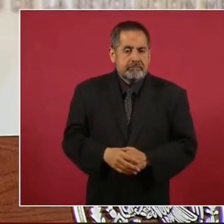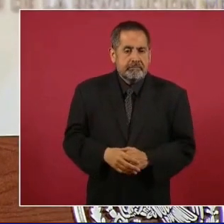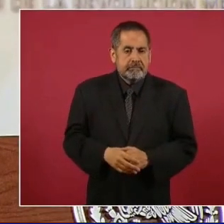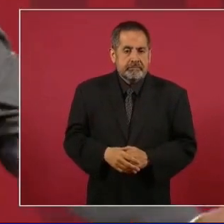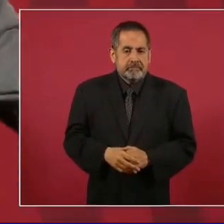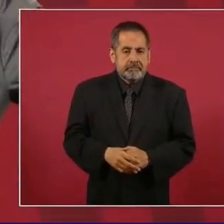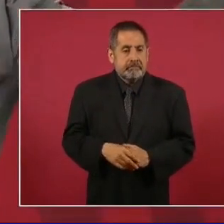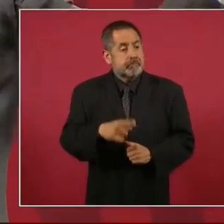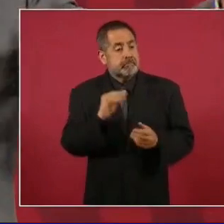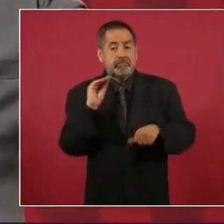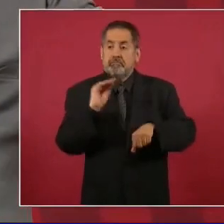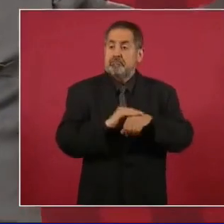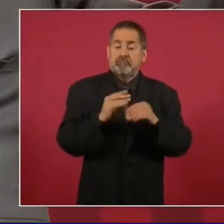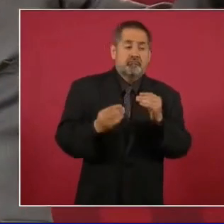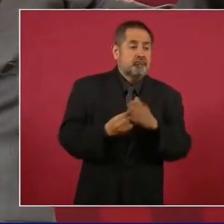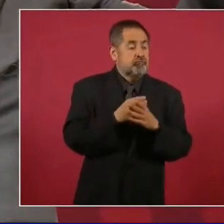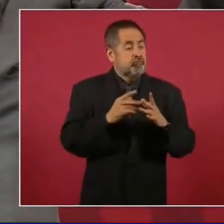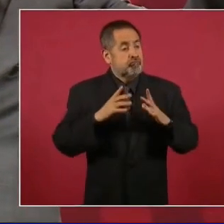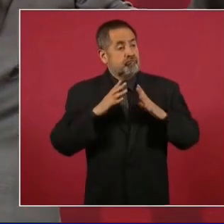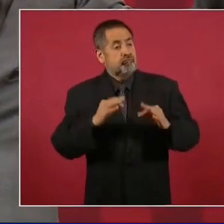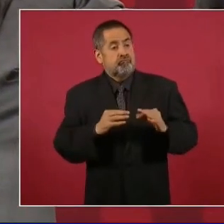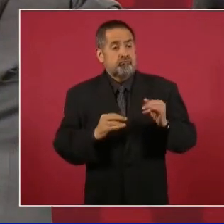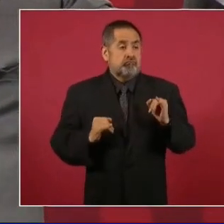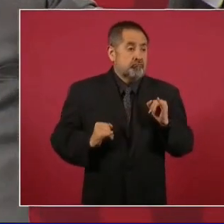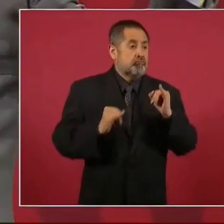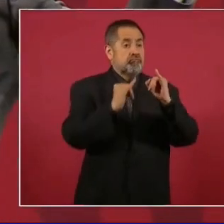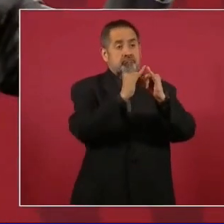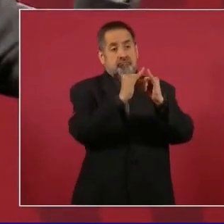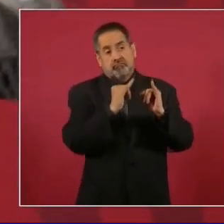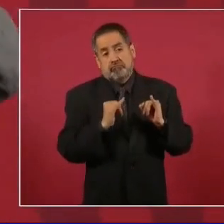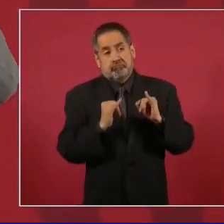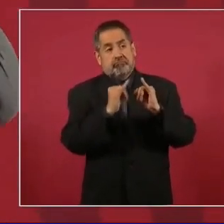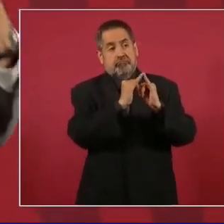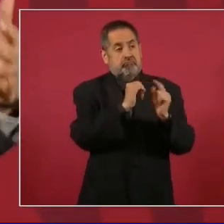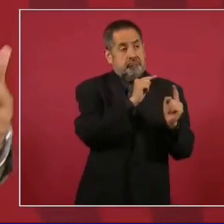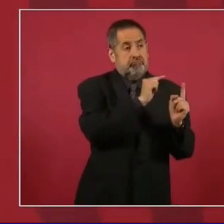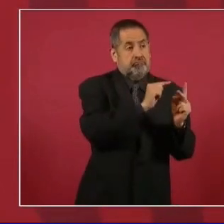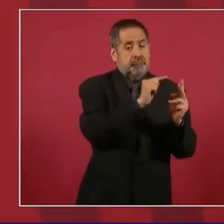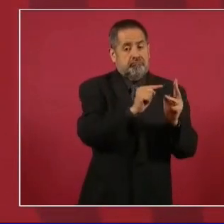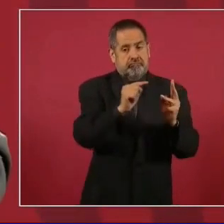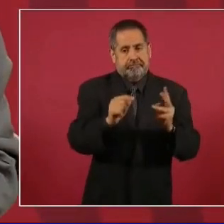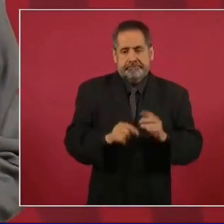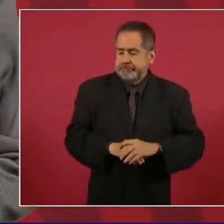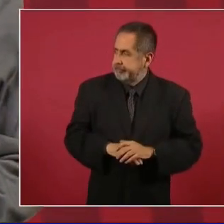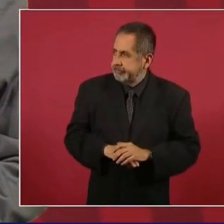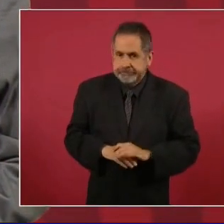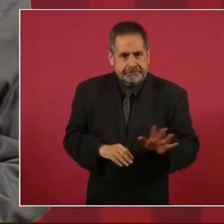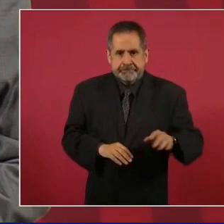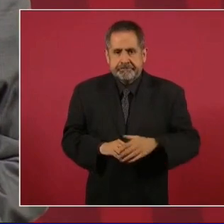pero sí crearon todos estos organismos. Entonces, un día vamos